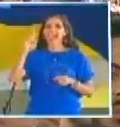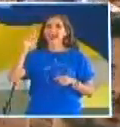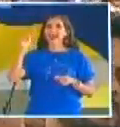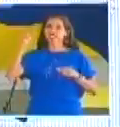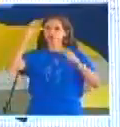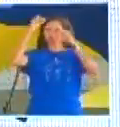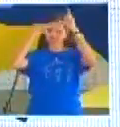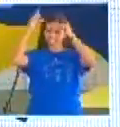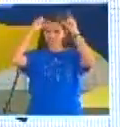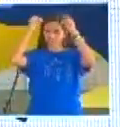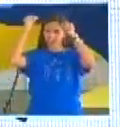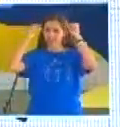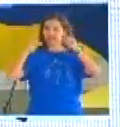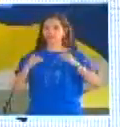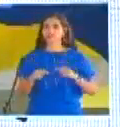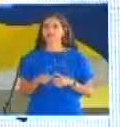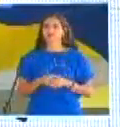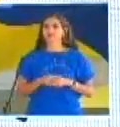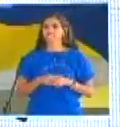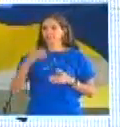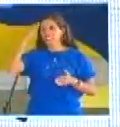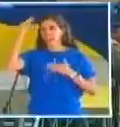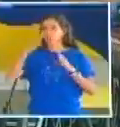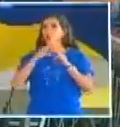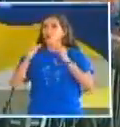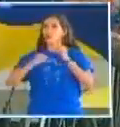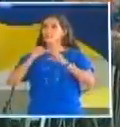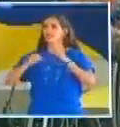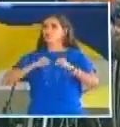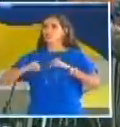Che Guevara. Saludos a todos los movimientos y colectivos.